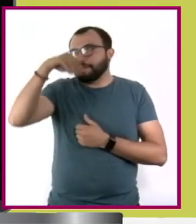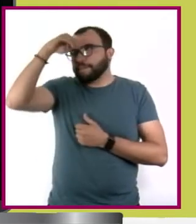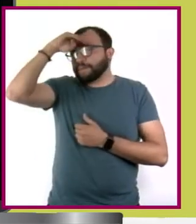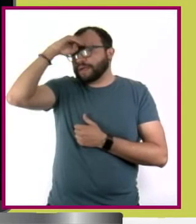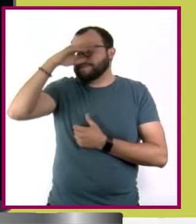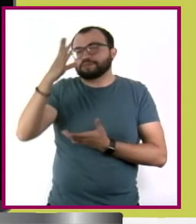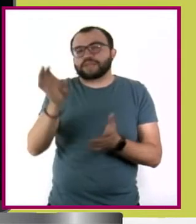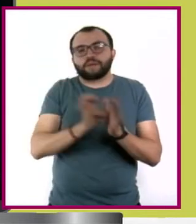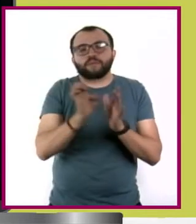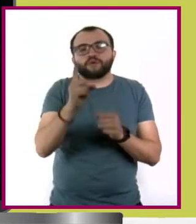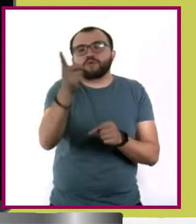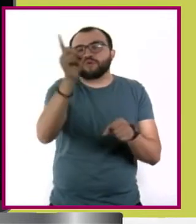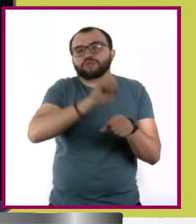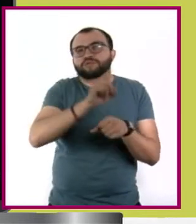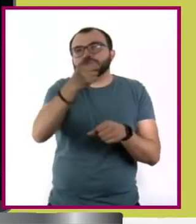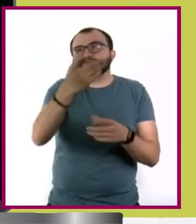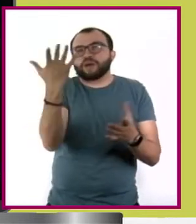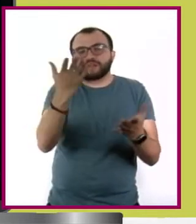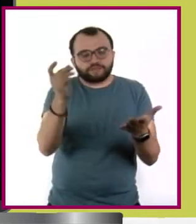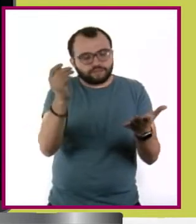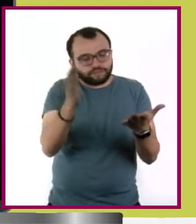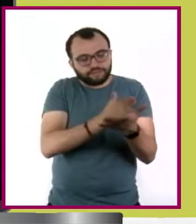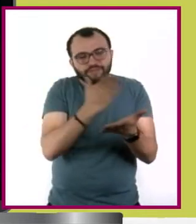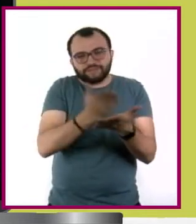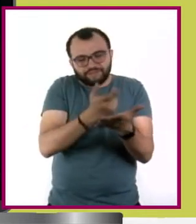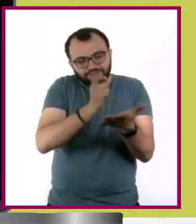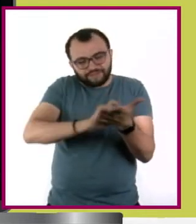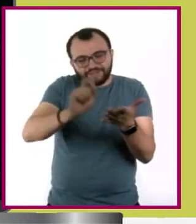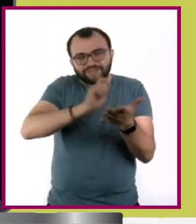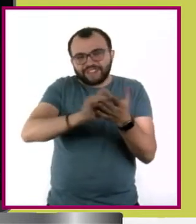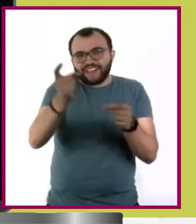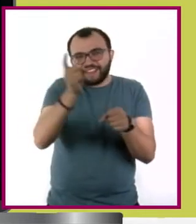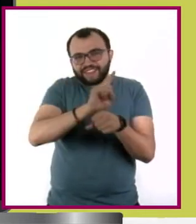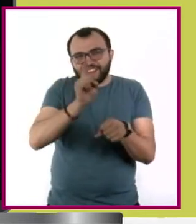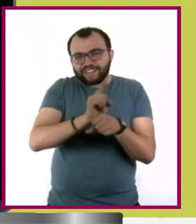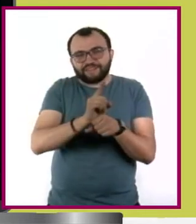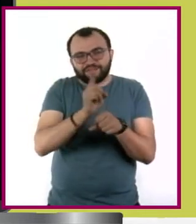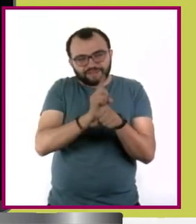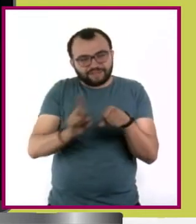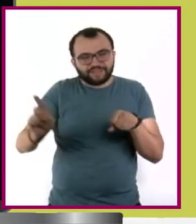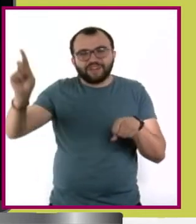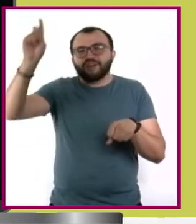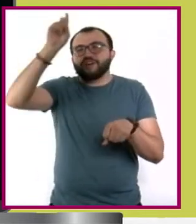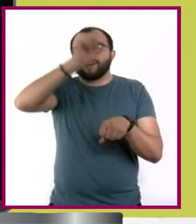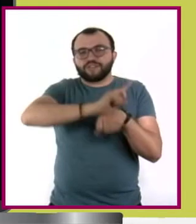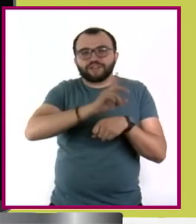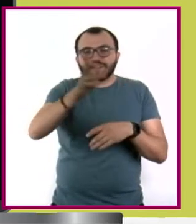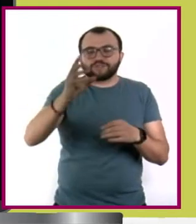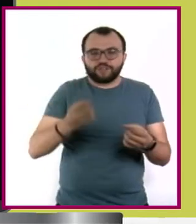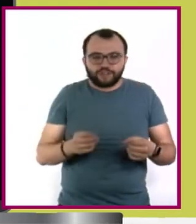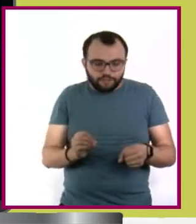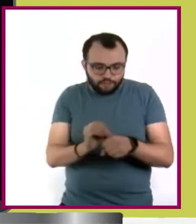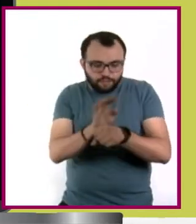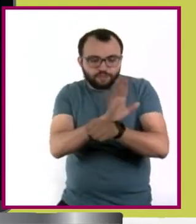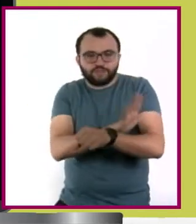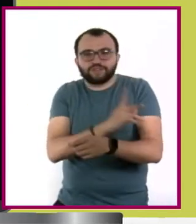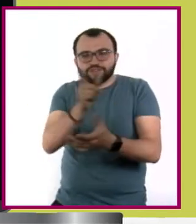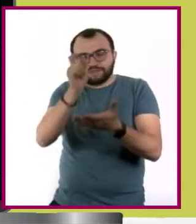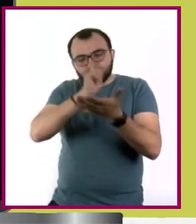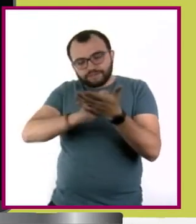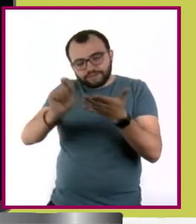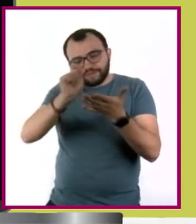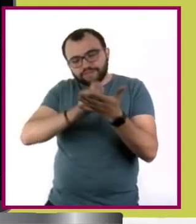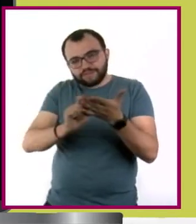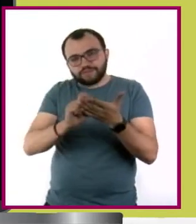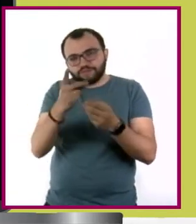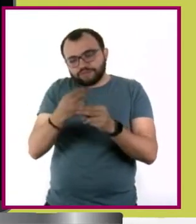tú llevaras un diario, ¿no? Después de todo el día y todas las experiencias y emociones que viviste durante el día, te